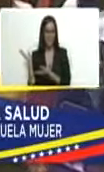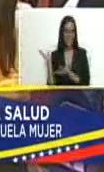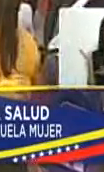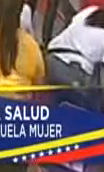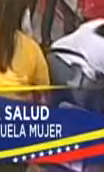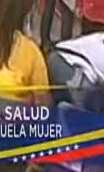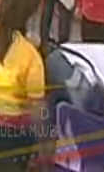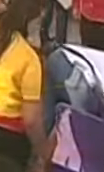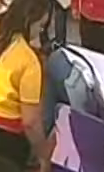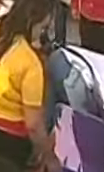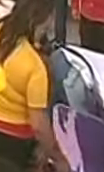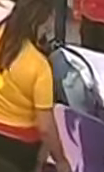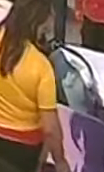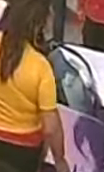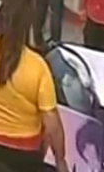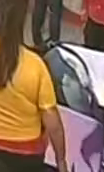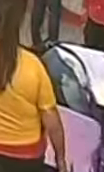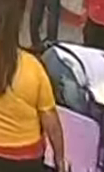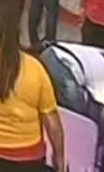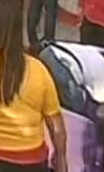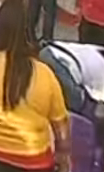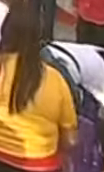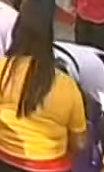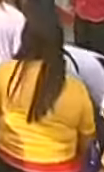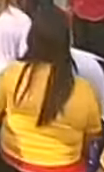Ponte de pie, Venezuela,